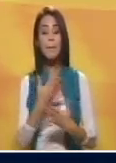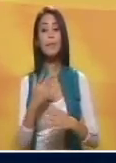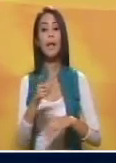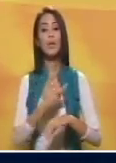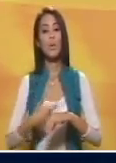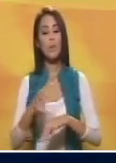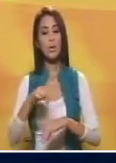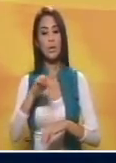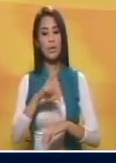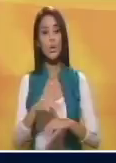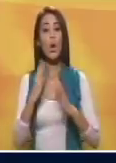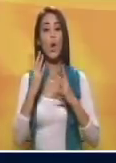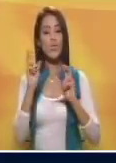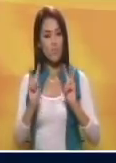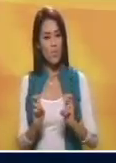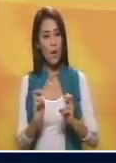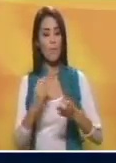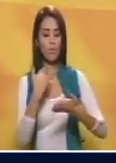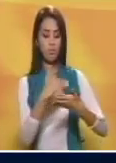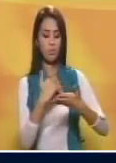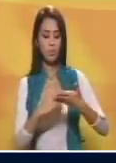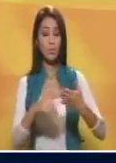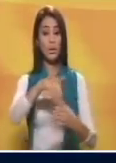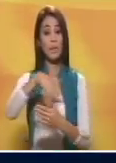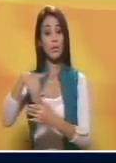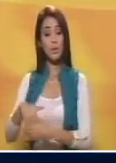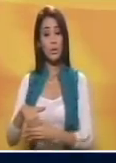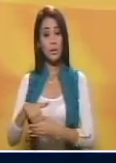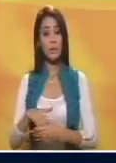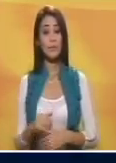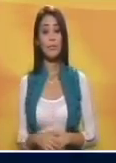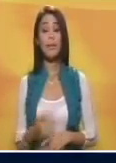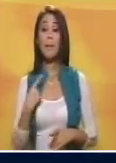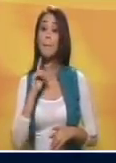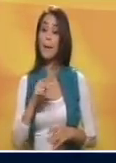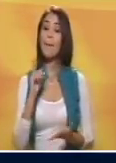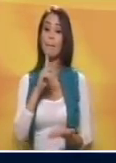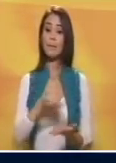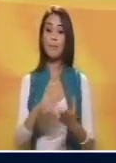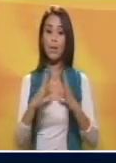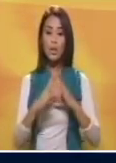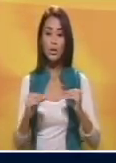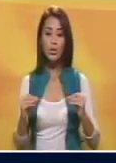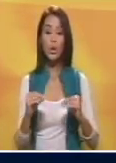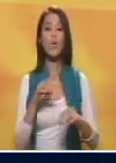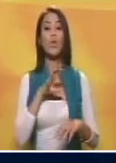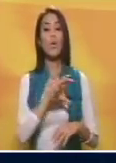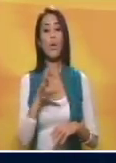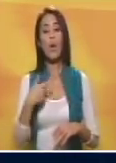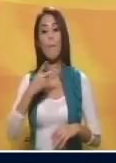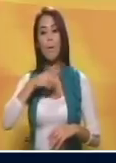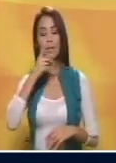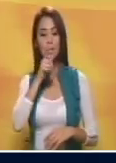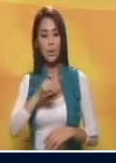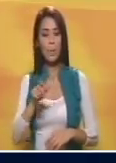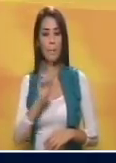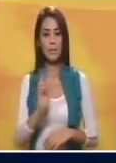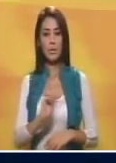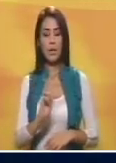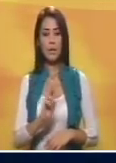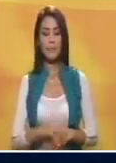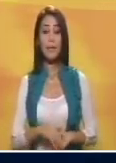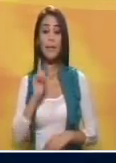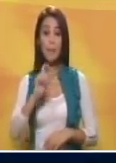a presentar un nuevo calendario electoral y que las elecciones incluyan la participación de todos los partidos y actores políticos venezolanos, así